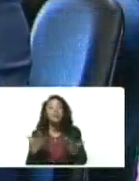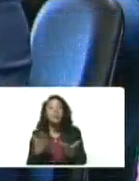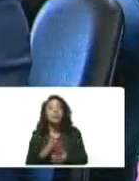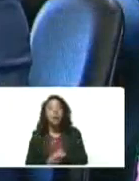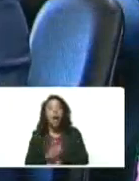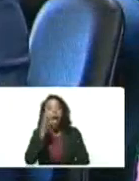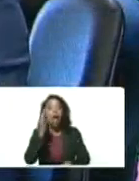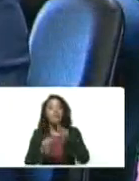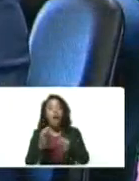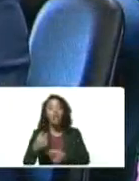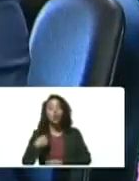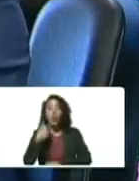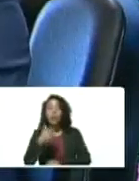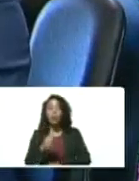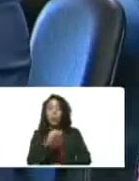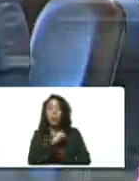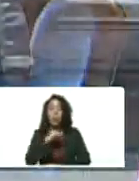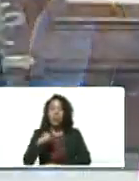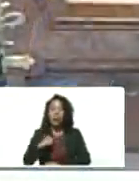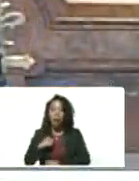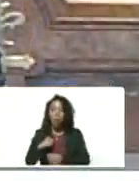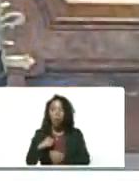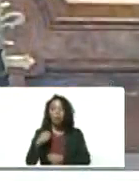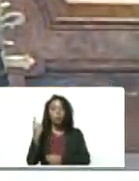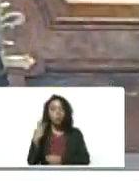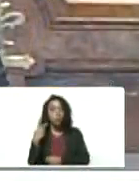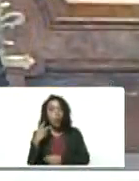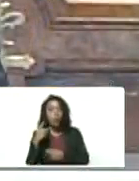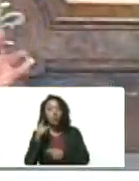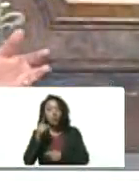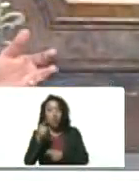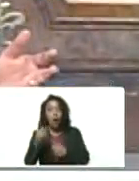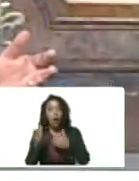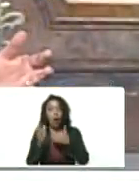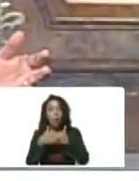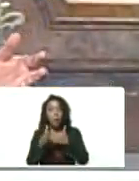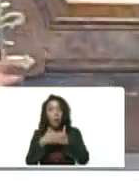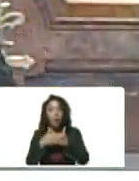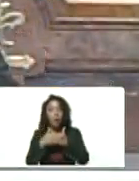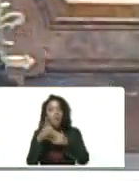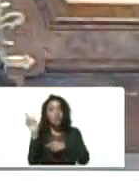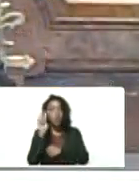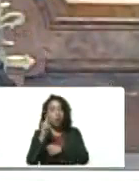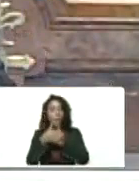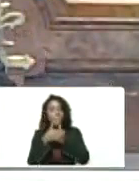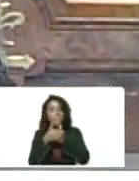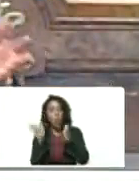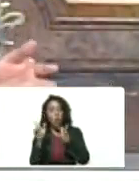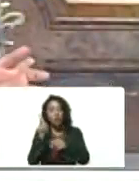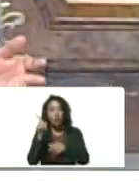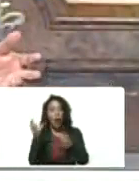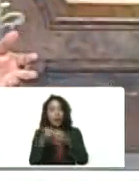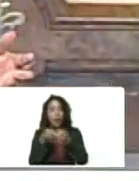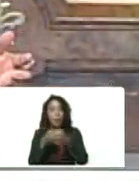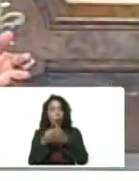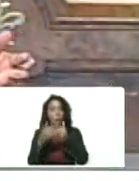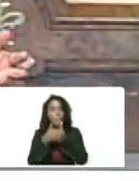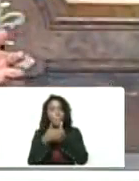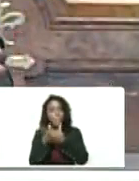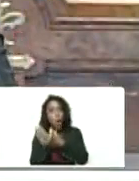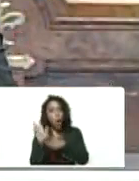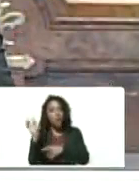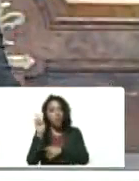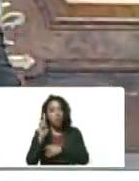fiscal como le he dicho en privado usted tiene las puertas de venezuela abierta su equipo tiene las puertas de venezuela abierto